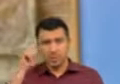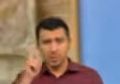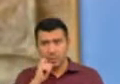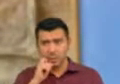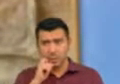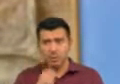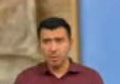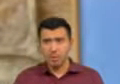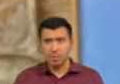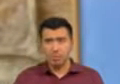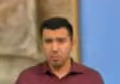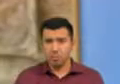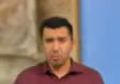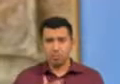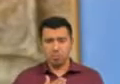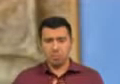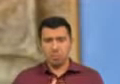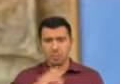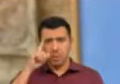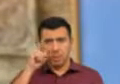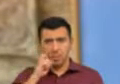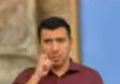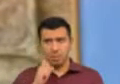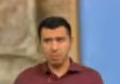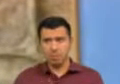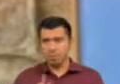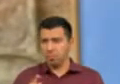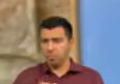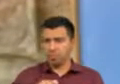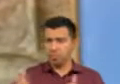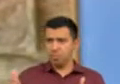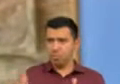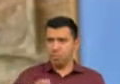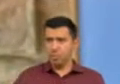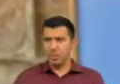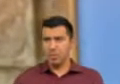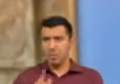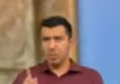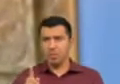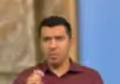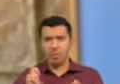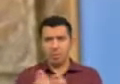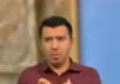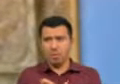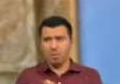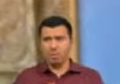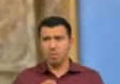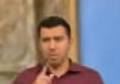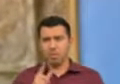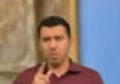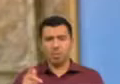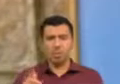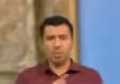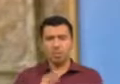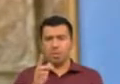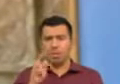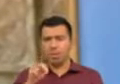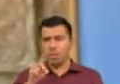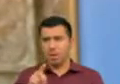sexo que yo tengo mi sexo con nadal entonces ese grupo de personas se llaman transgénero transexuales